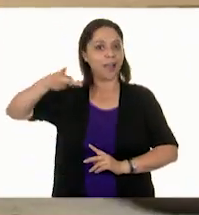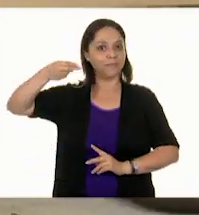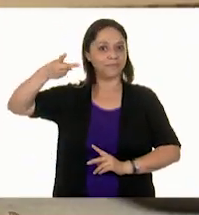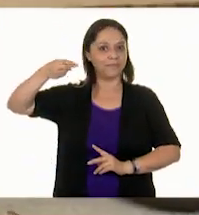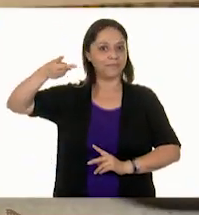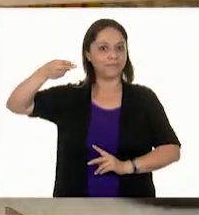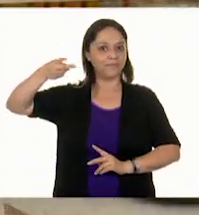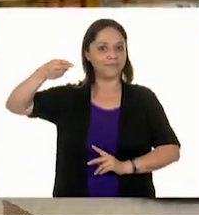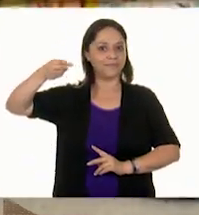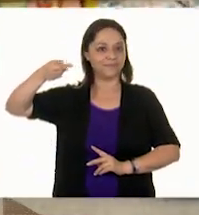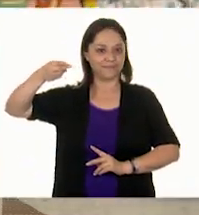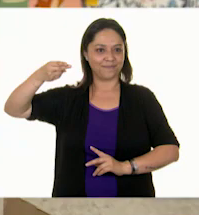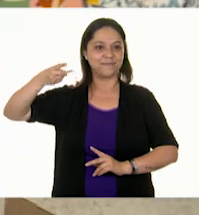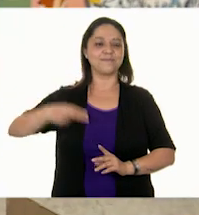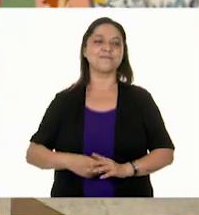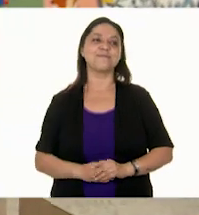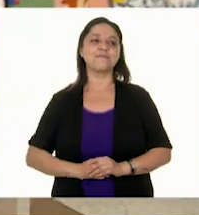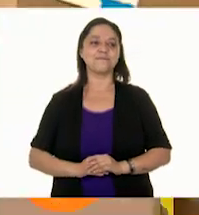Tijeras.